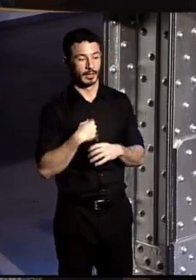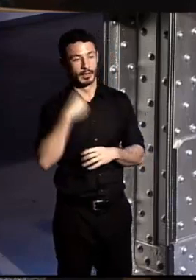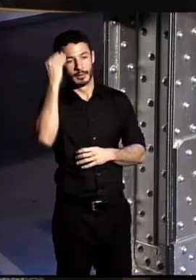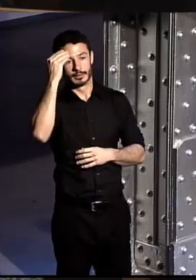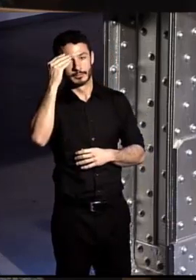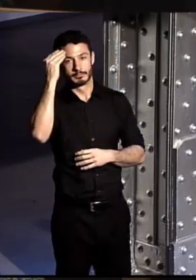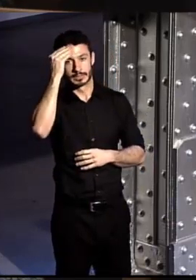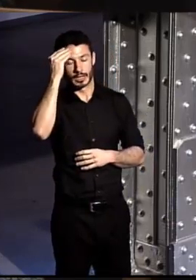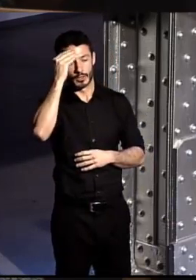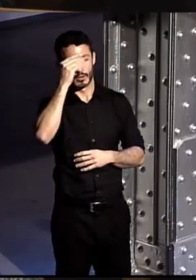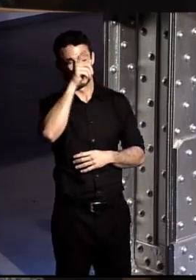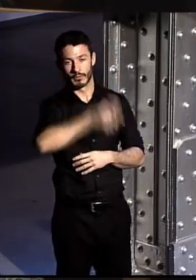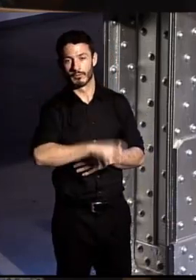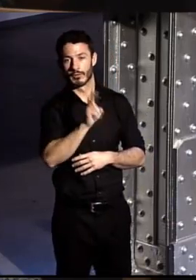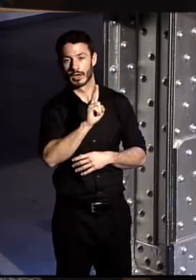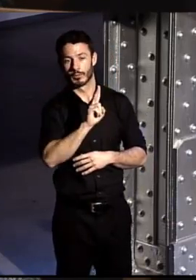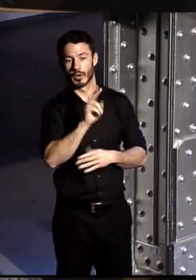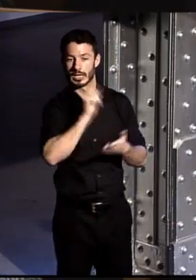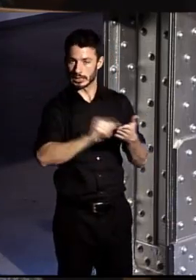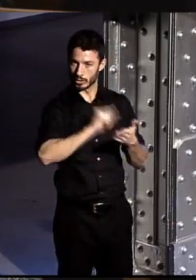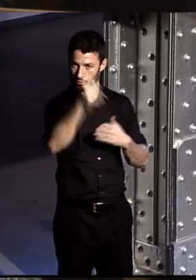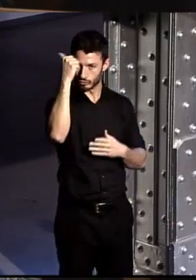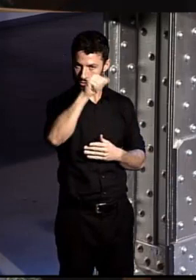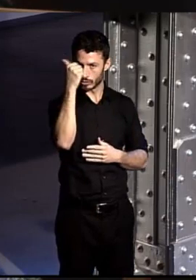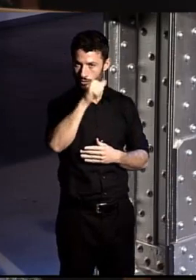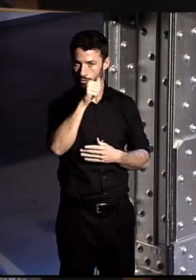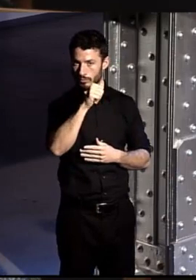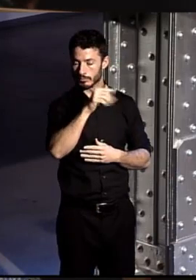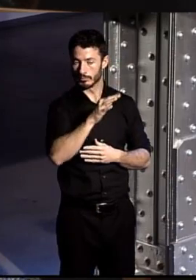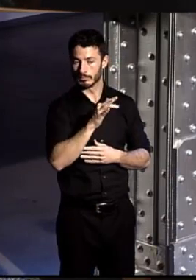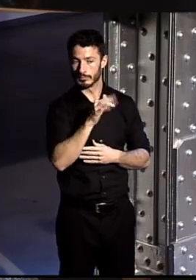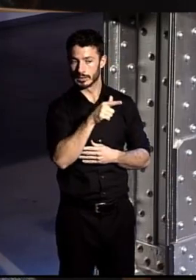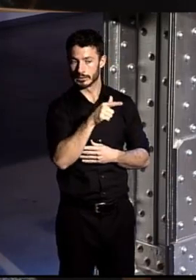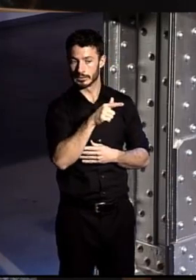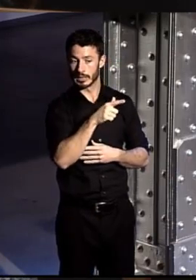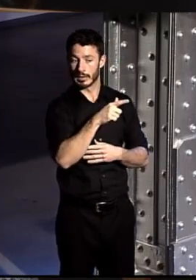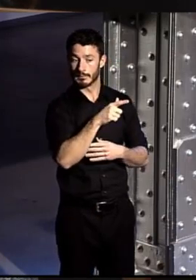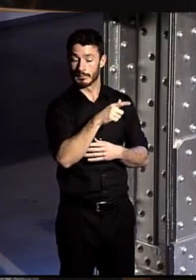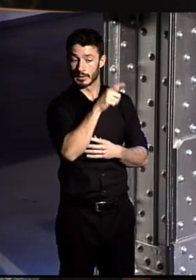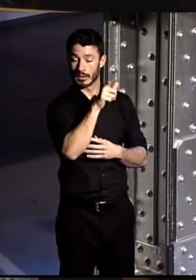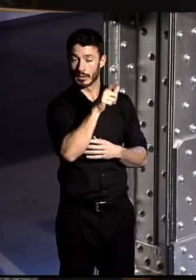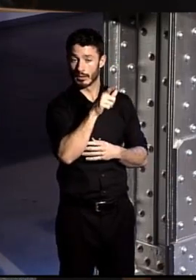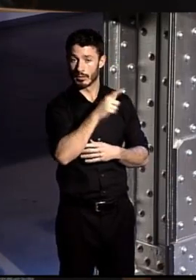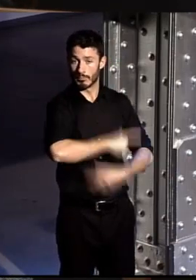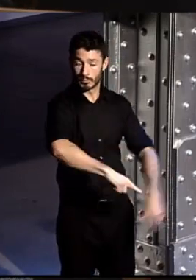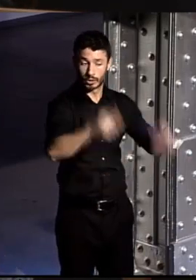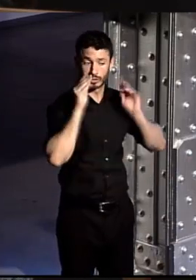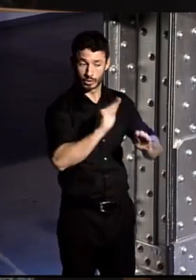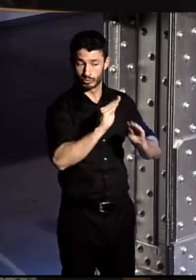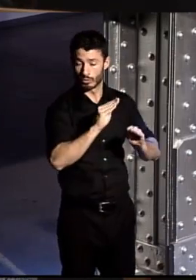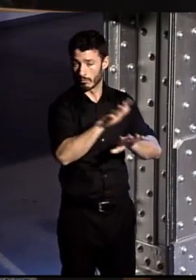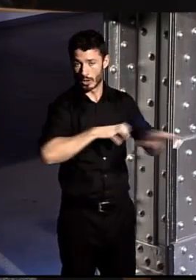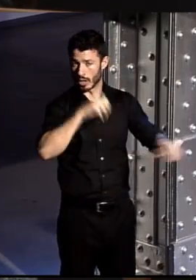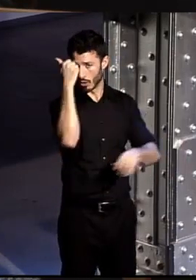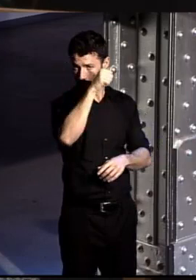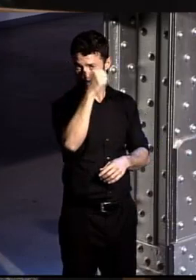Pensando en Verne como un escritor masculino, cuyos principales protagonistas son hombres, y en mi experiencia